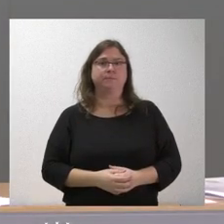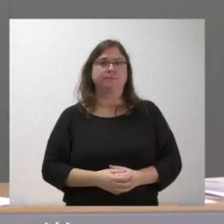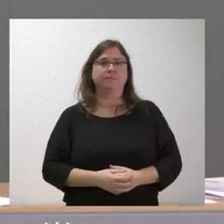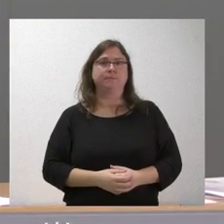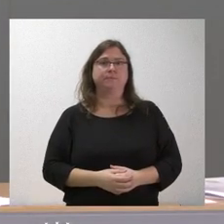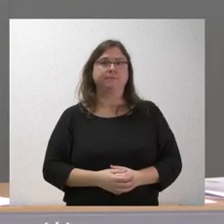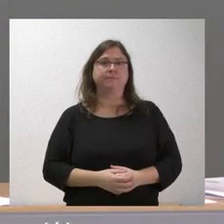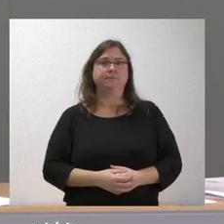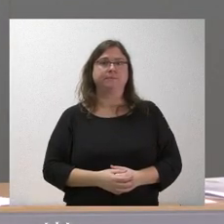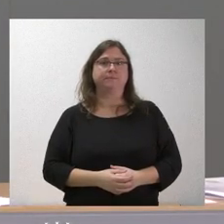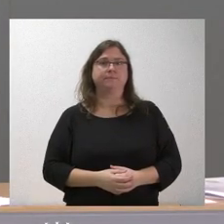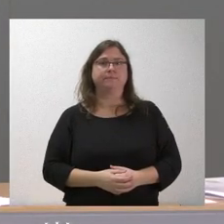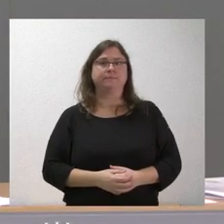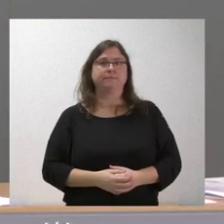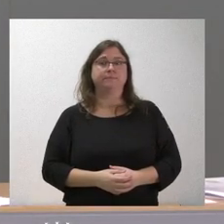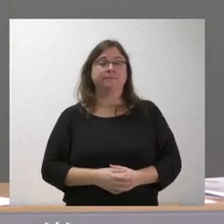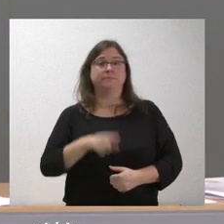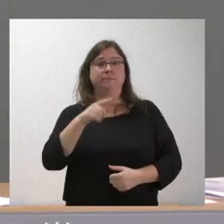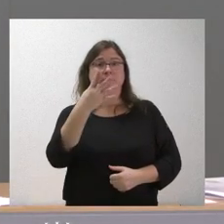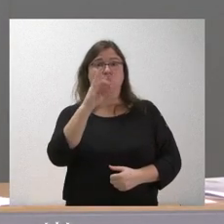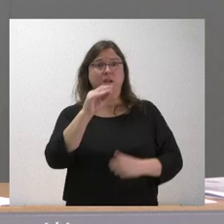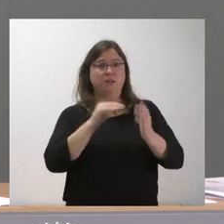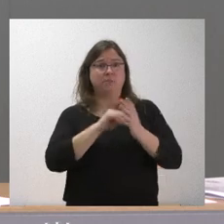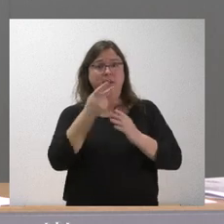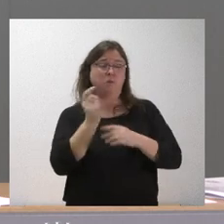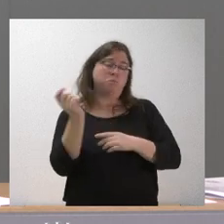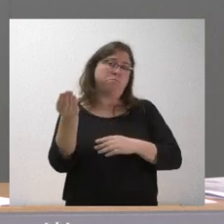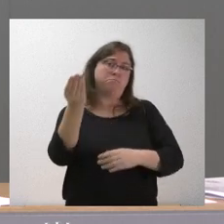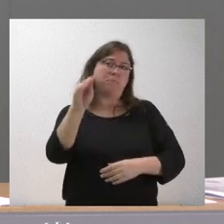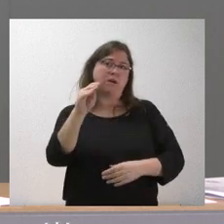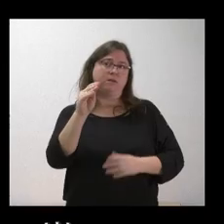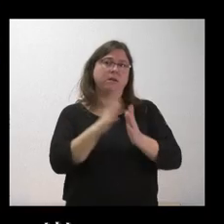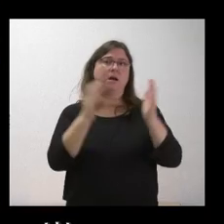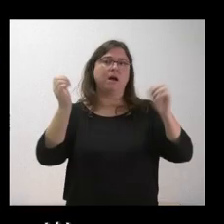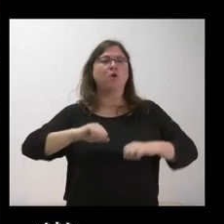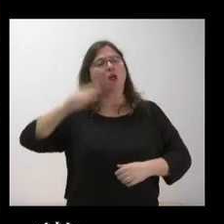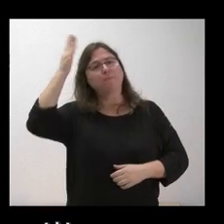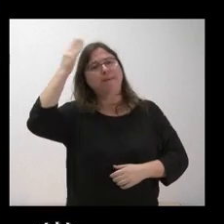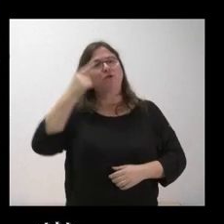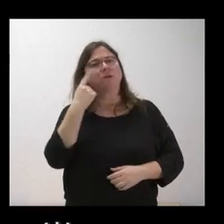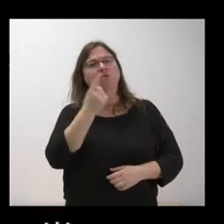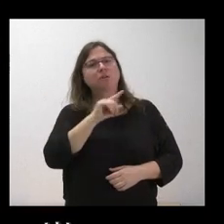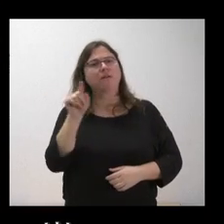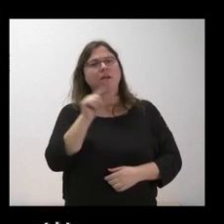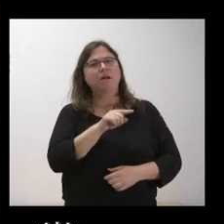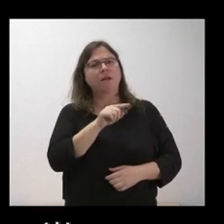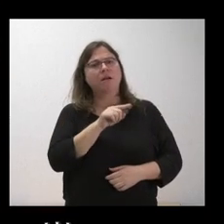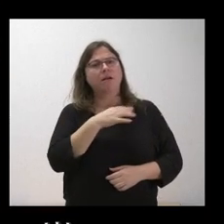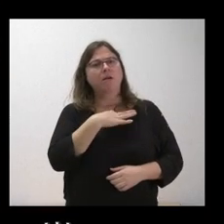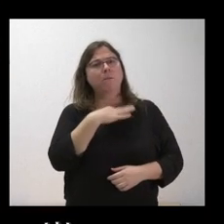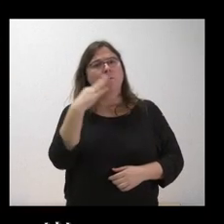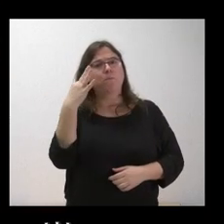realiza cree que con estos 40.000 adicionales que se acordó en el patronato extraordinario se se va a poder